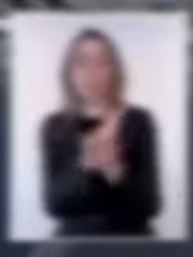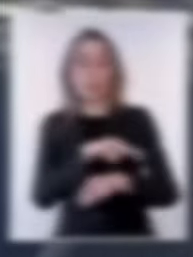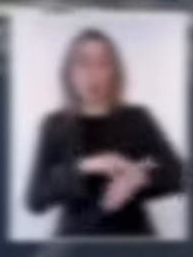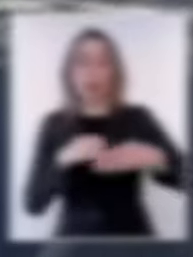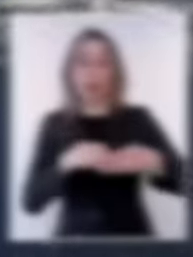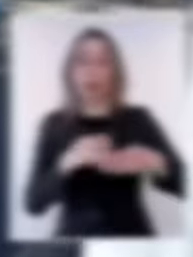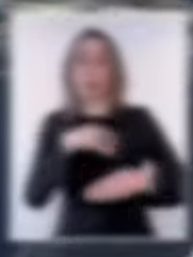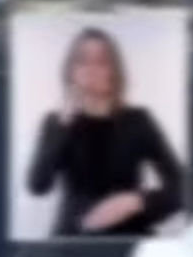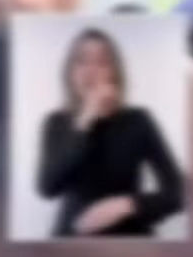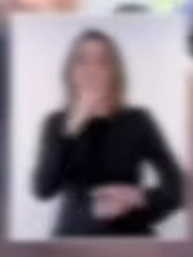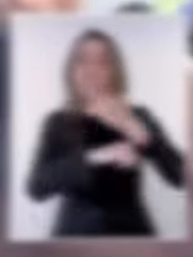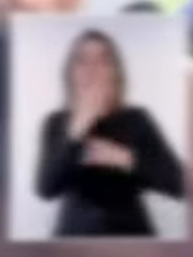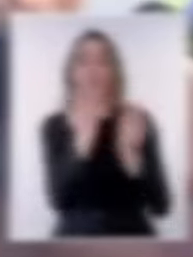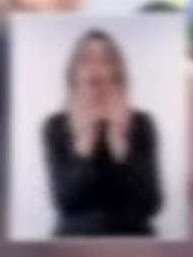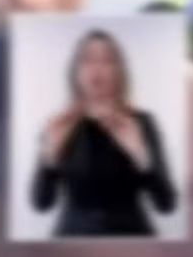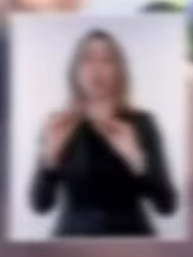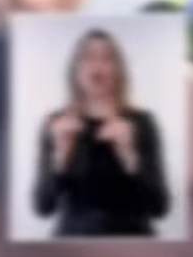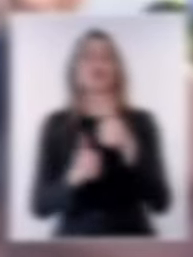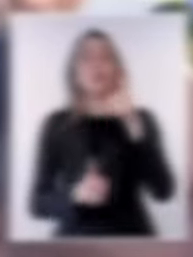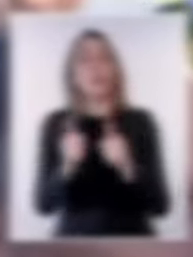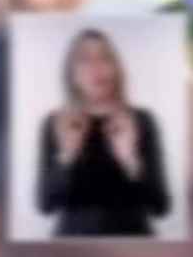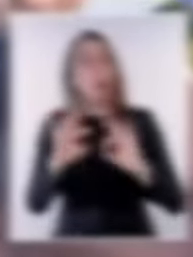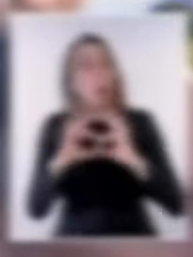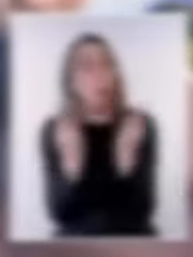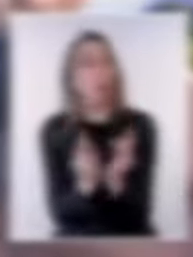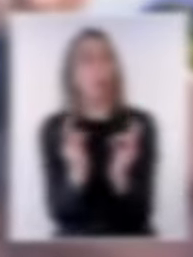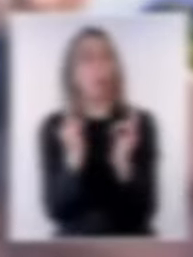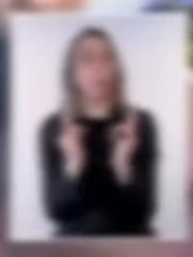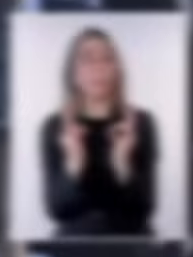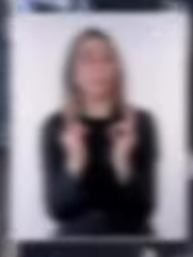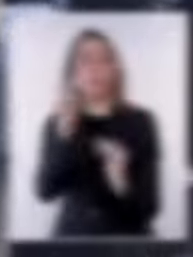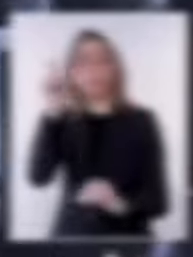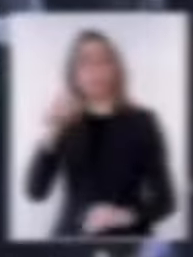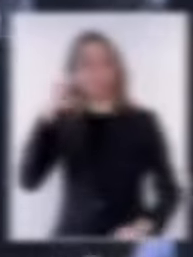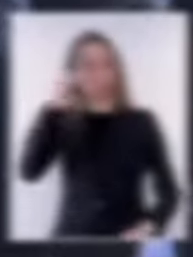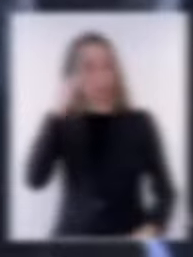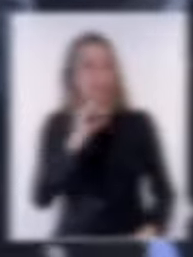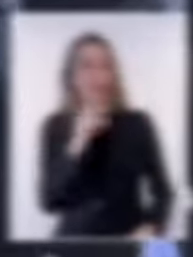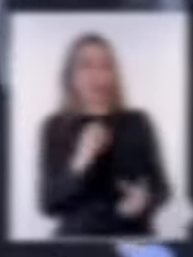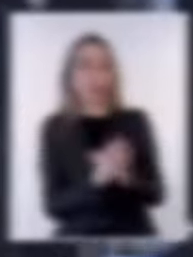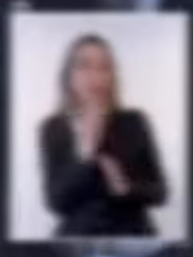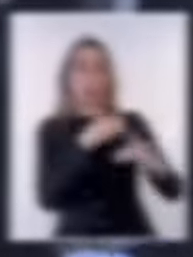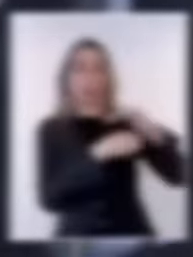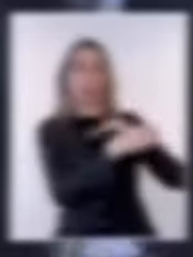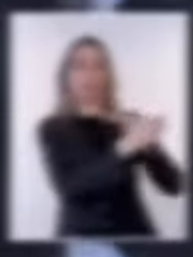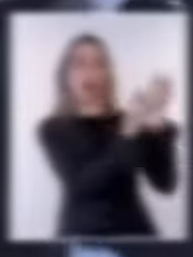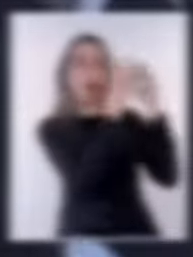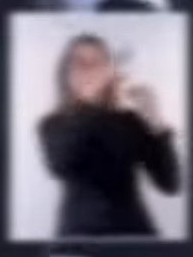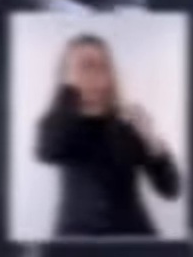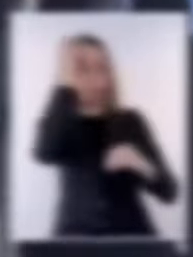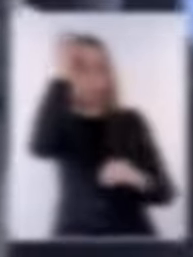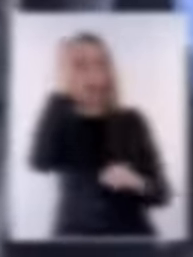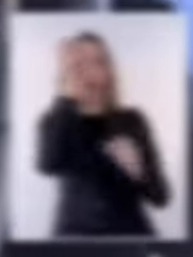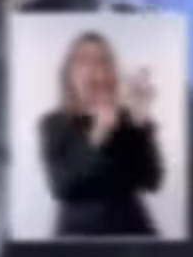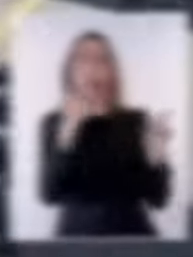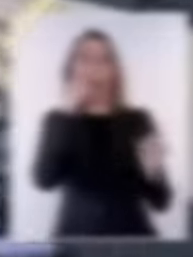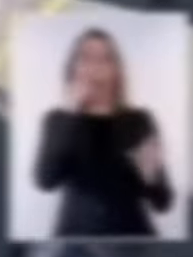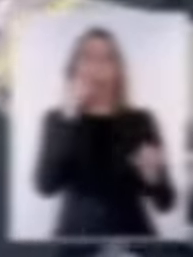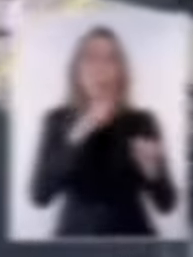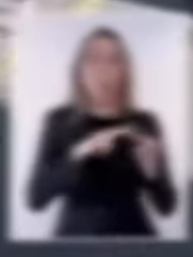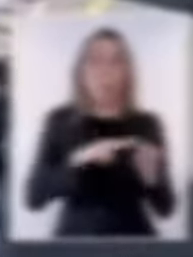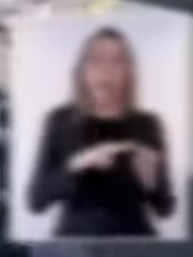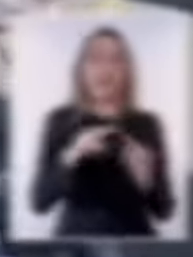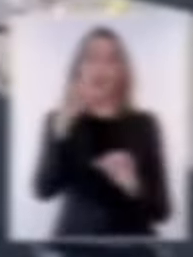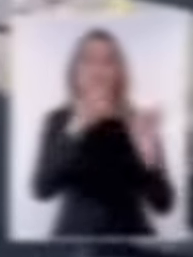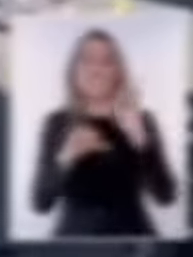Imparte una educación profesional integral, brindando al cadete sólidos conocimientos en humanidades,